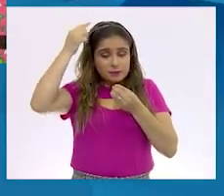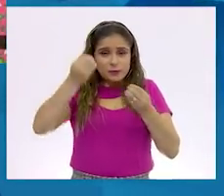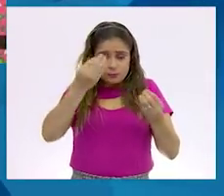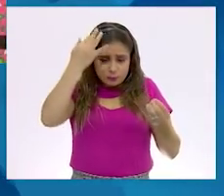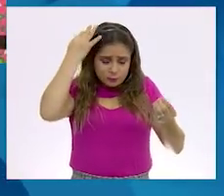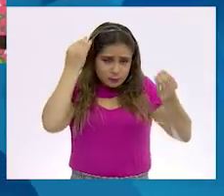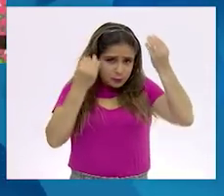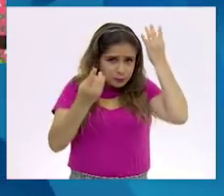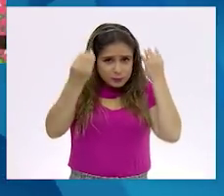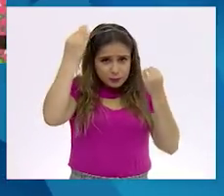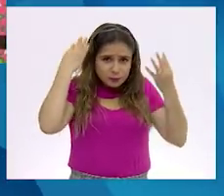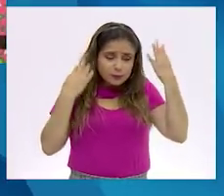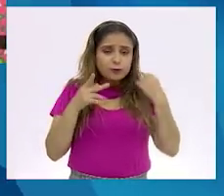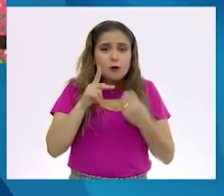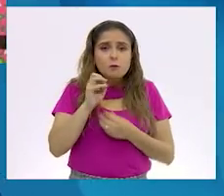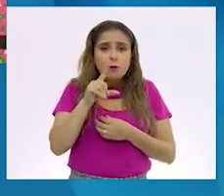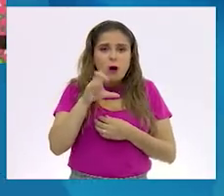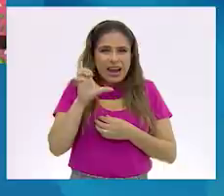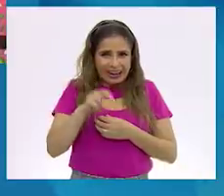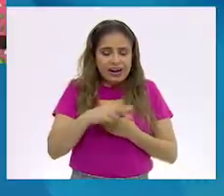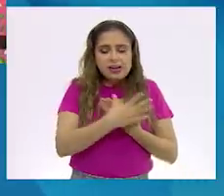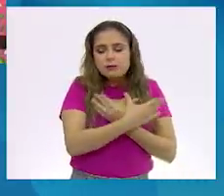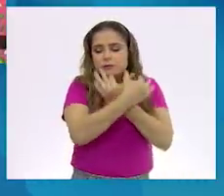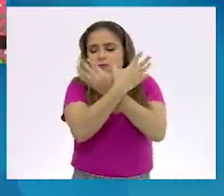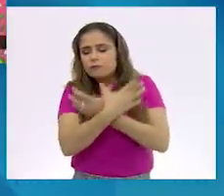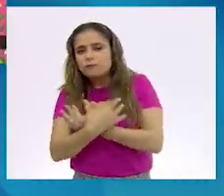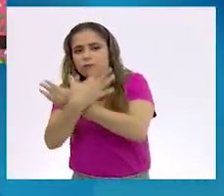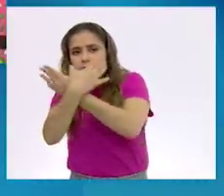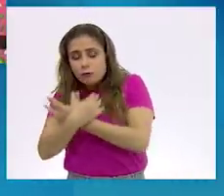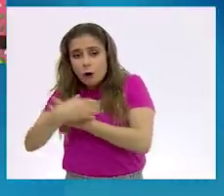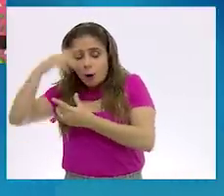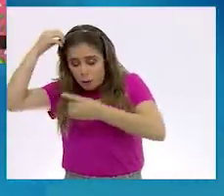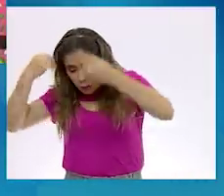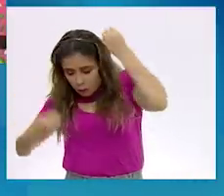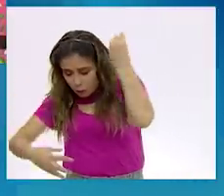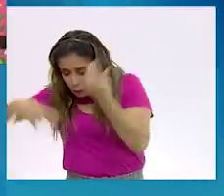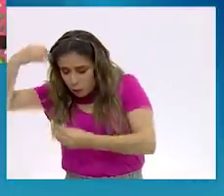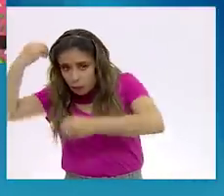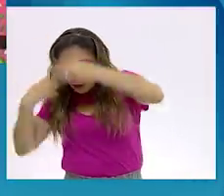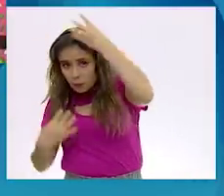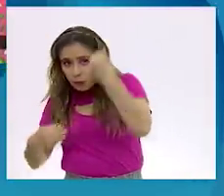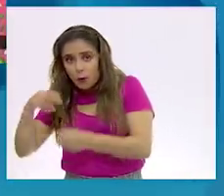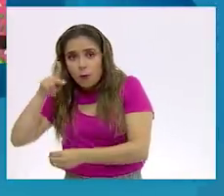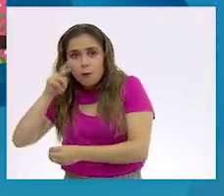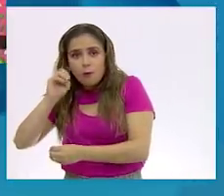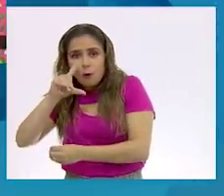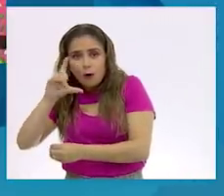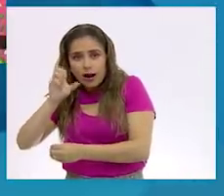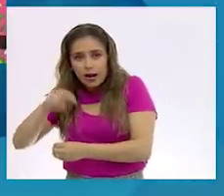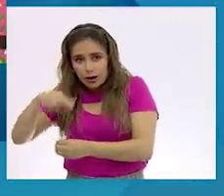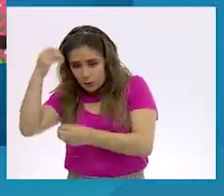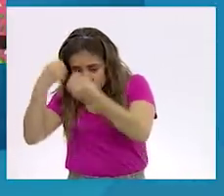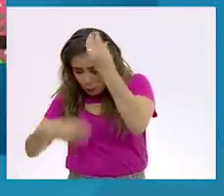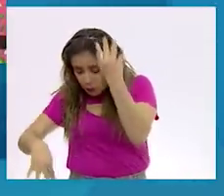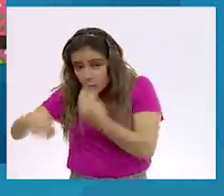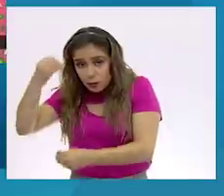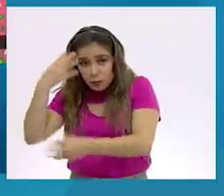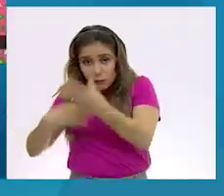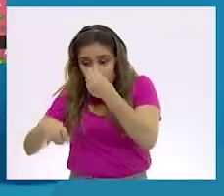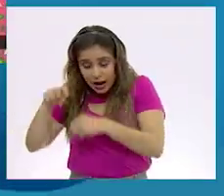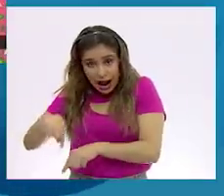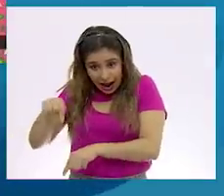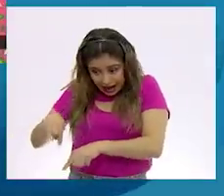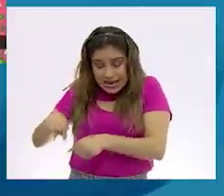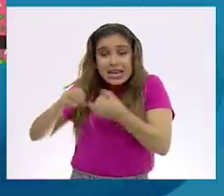polen. Y cuando llega a otra flor, en ella deja el polen que traía en su cabeza y sus patitas. Después de esto, seguro que